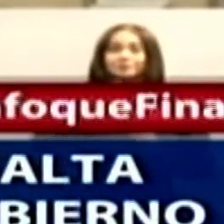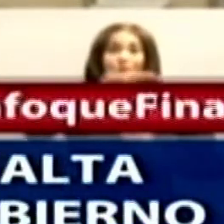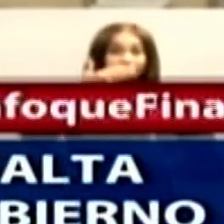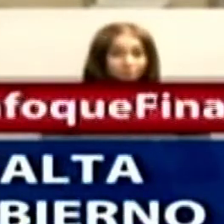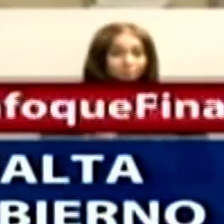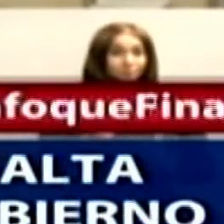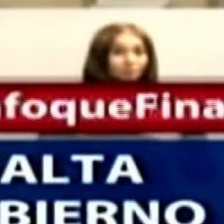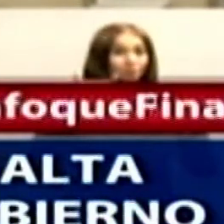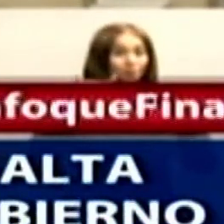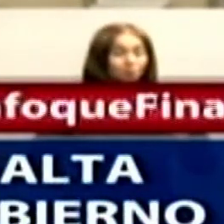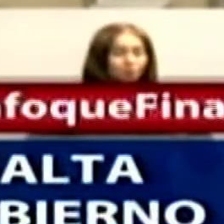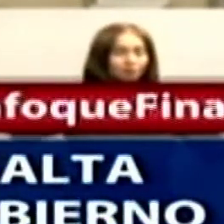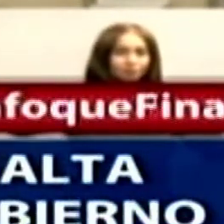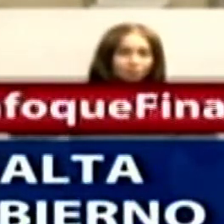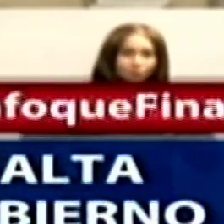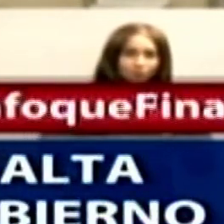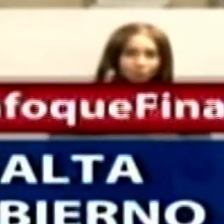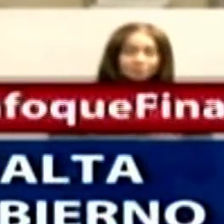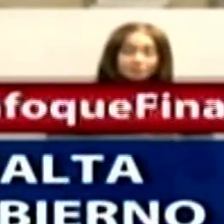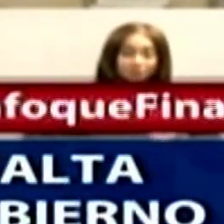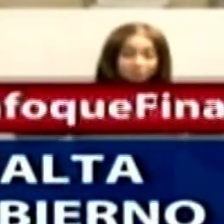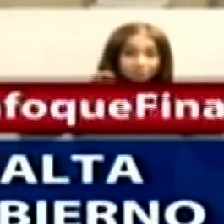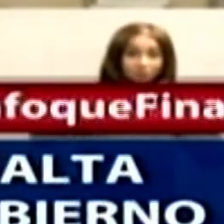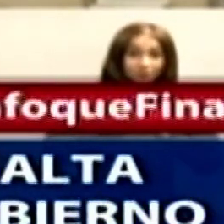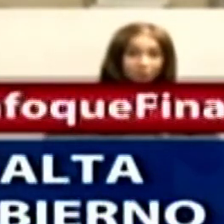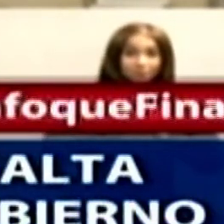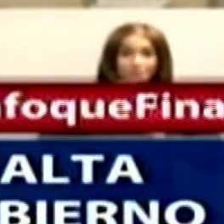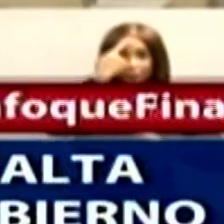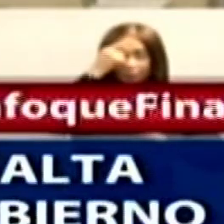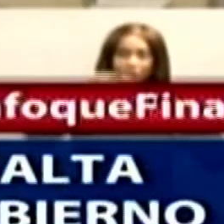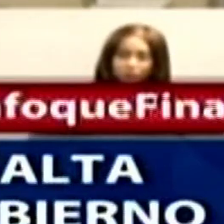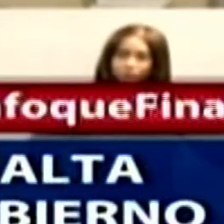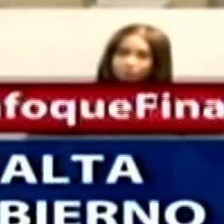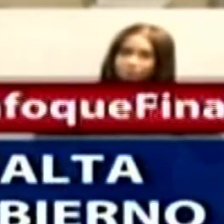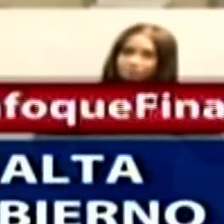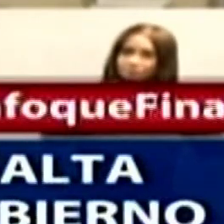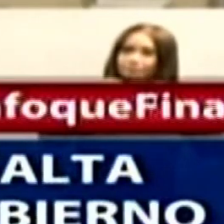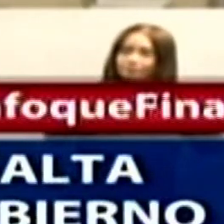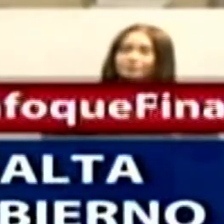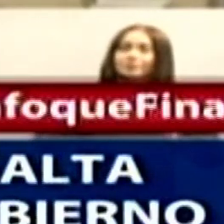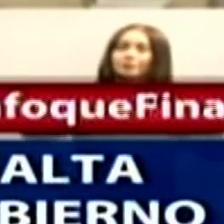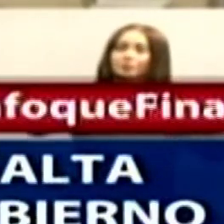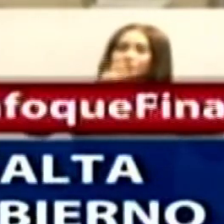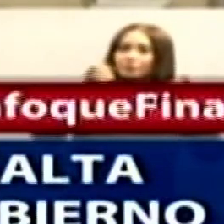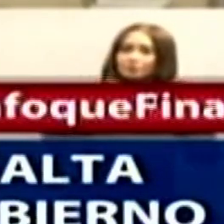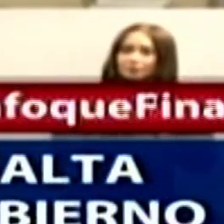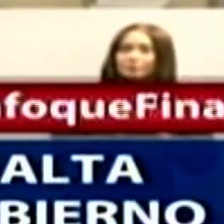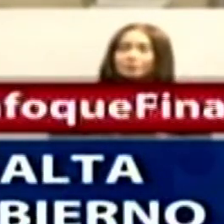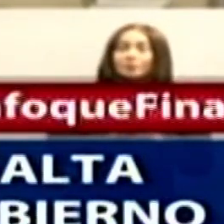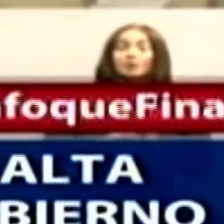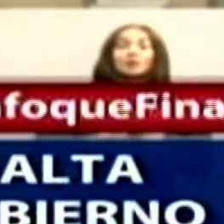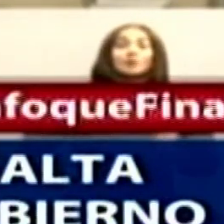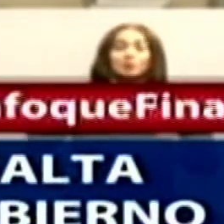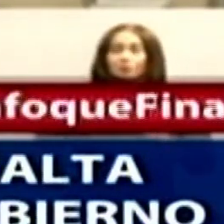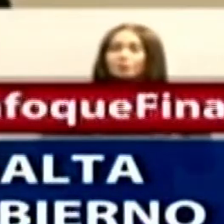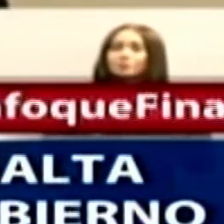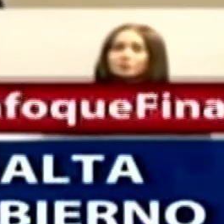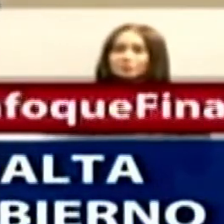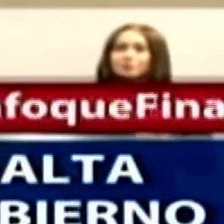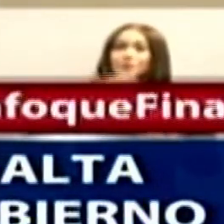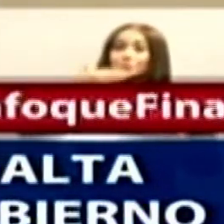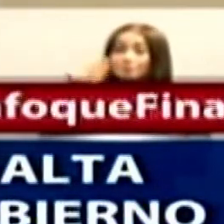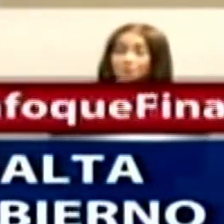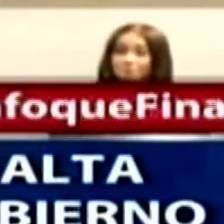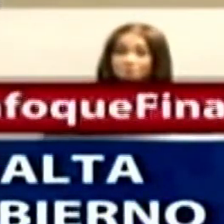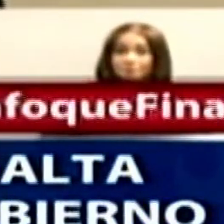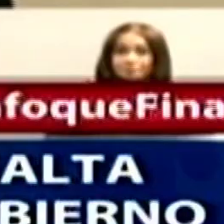queda mucho camino por recorrer. Hemos empezado a dar los primeros pasos y vamos a hacerlo con ustedes. Porque el